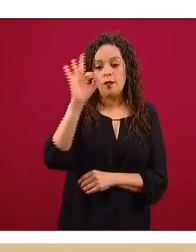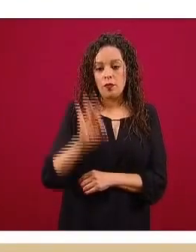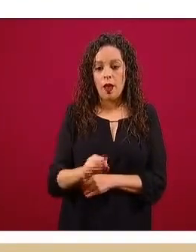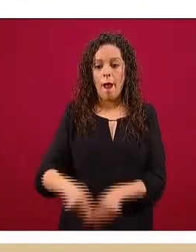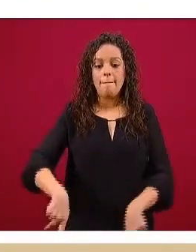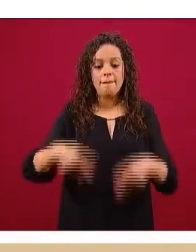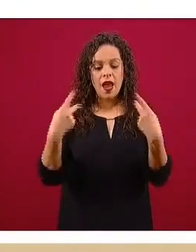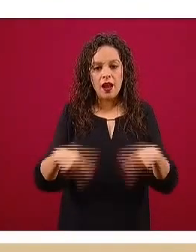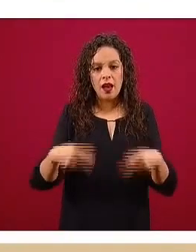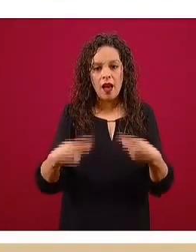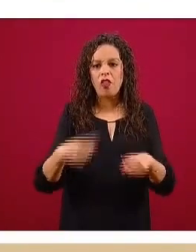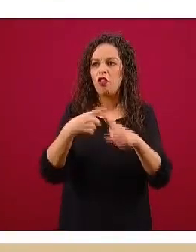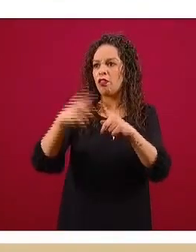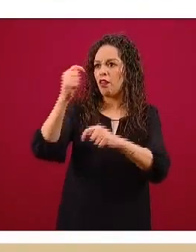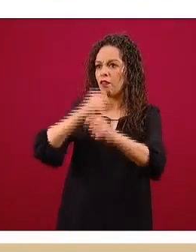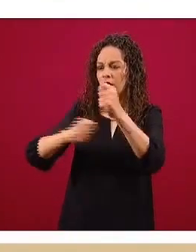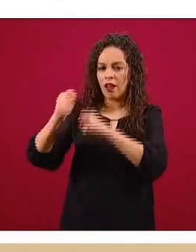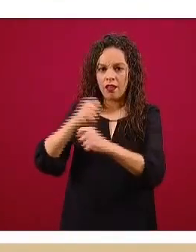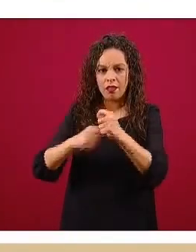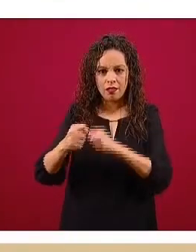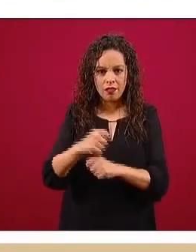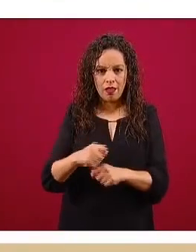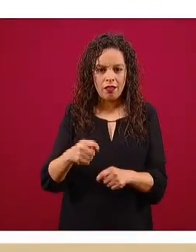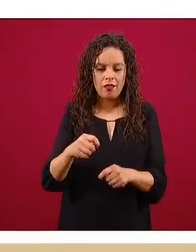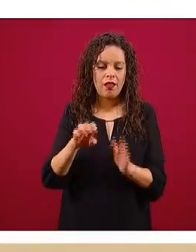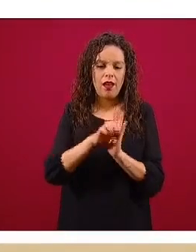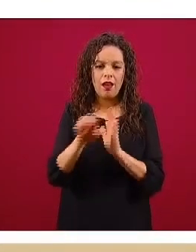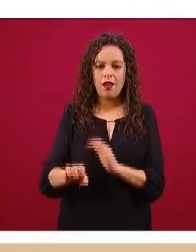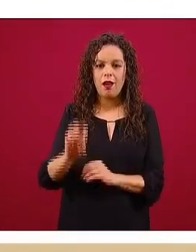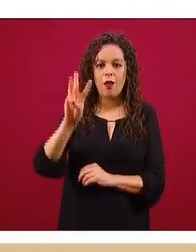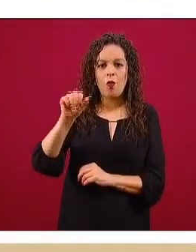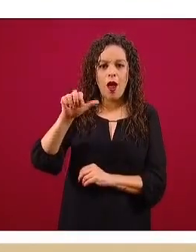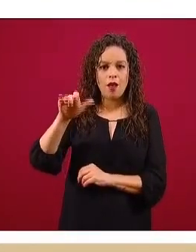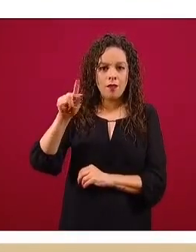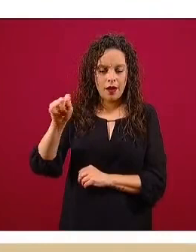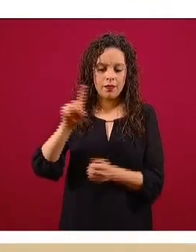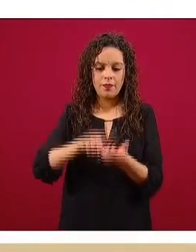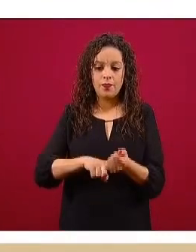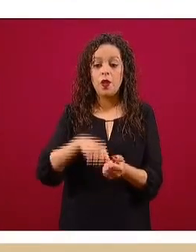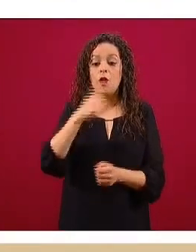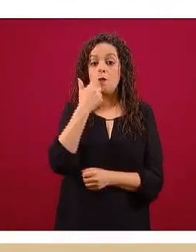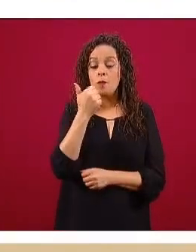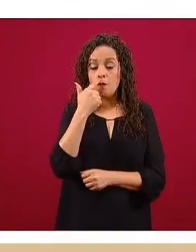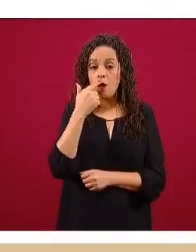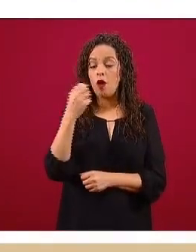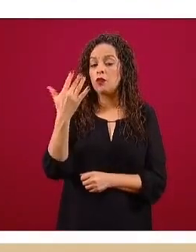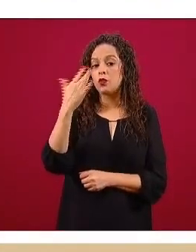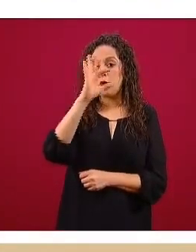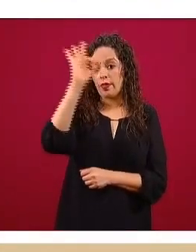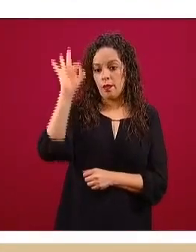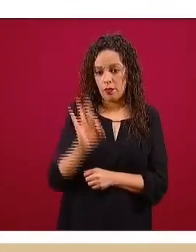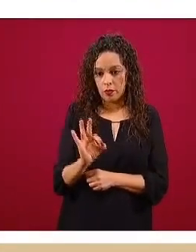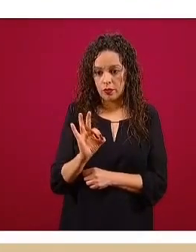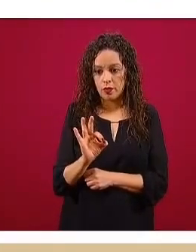supermercados continúan ofreciendo sus servicios con un aforo del 50% en rojo, se incrementa a